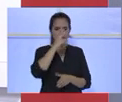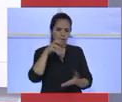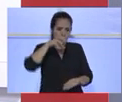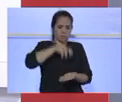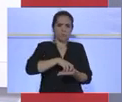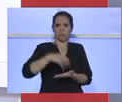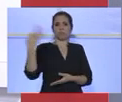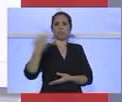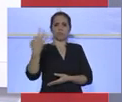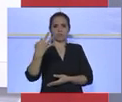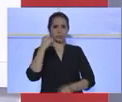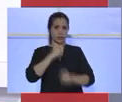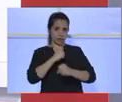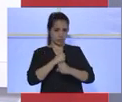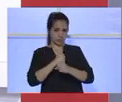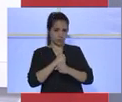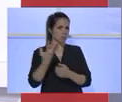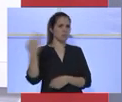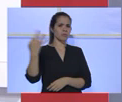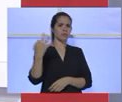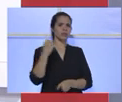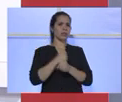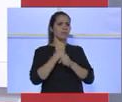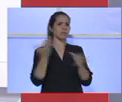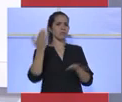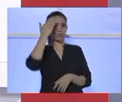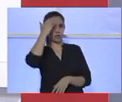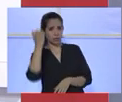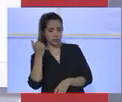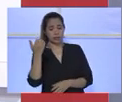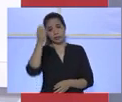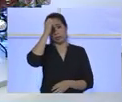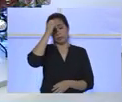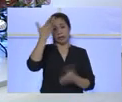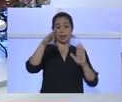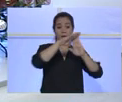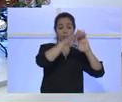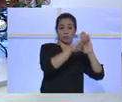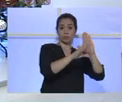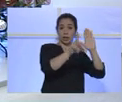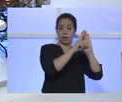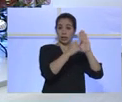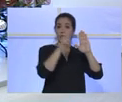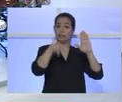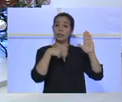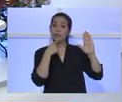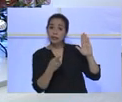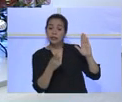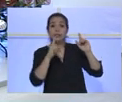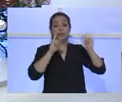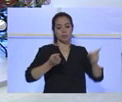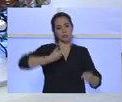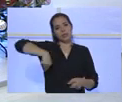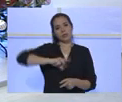público de excelencia y que justamente las obligaciones que nos impone la ley y las capacidades que nos dan nos permitan